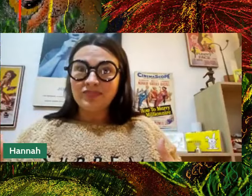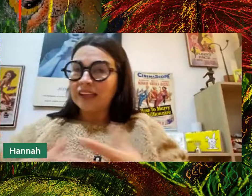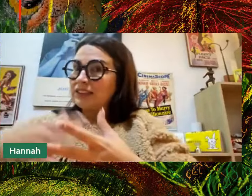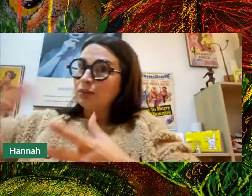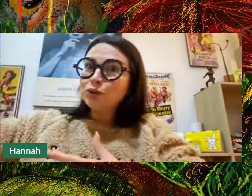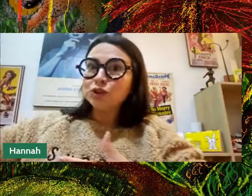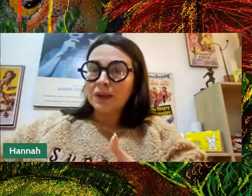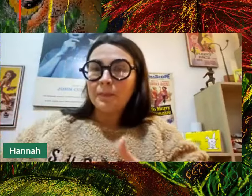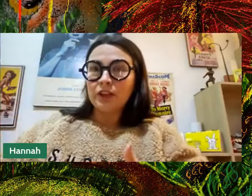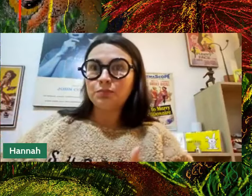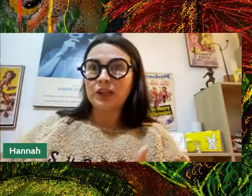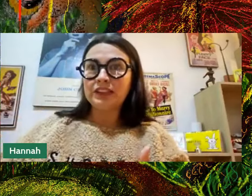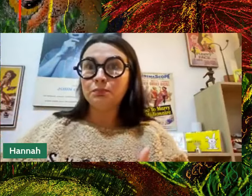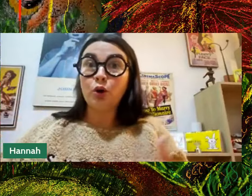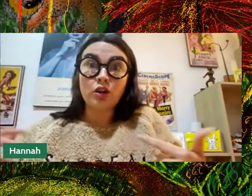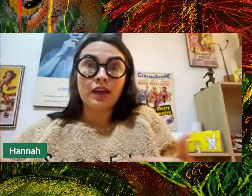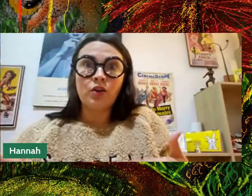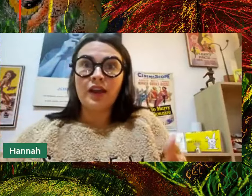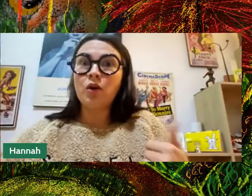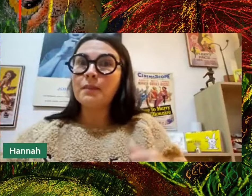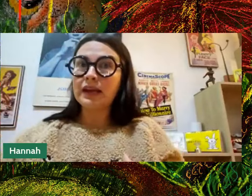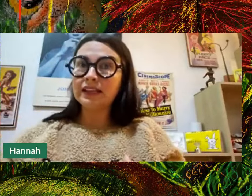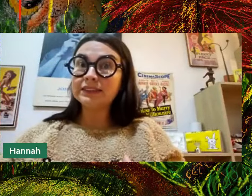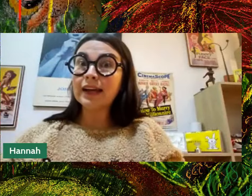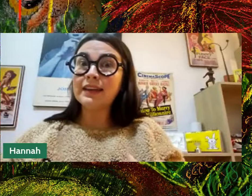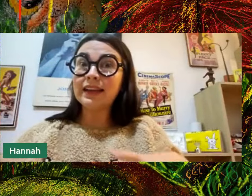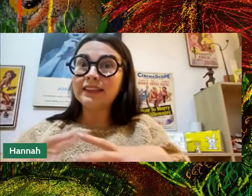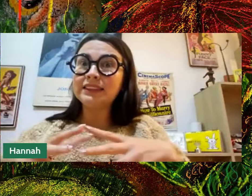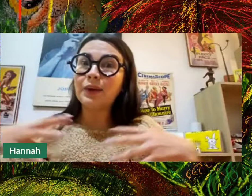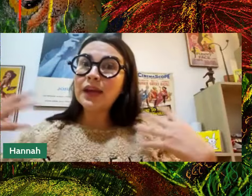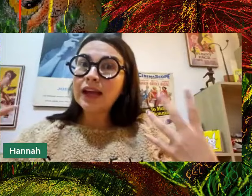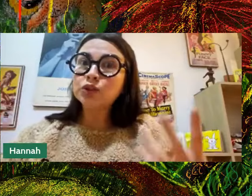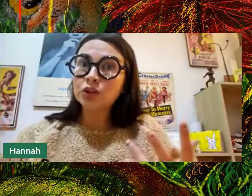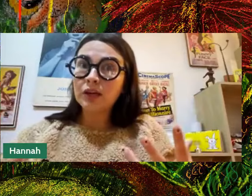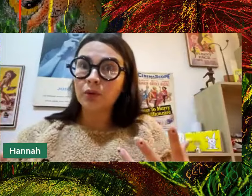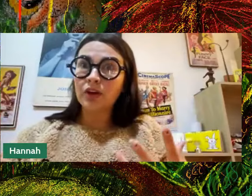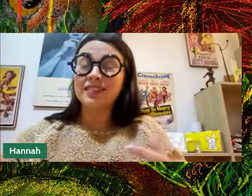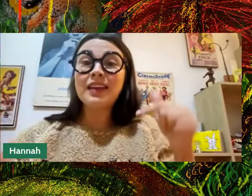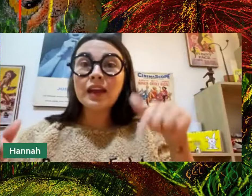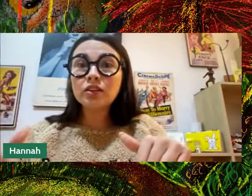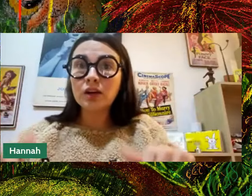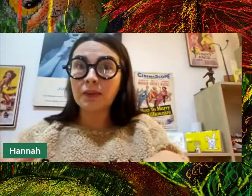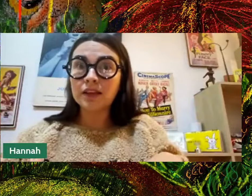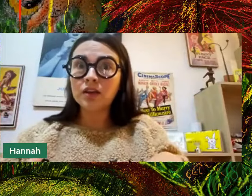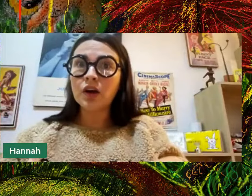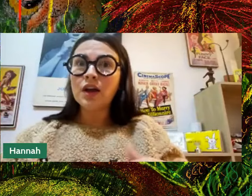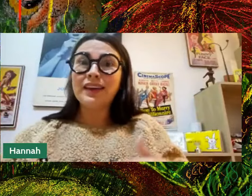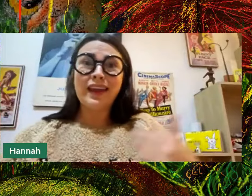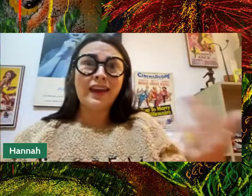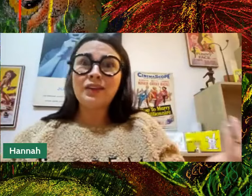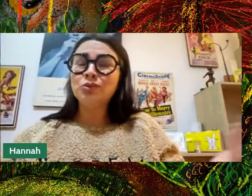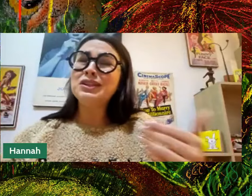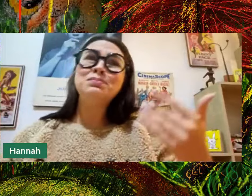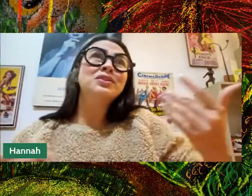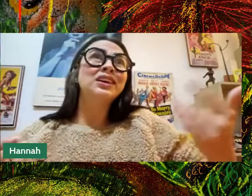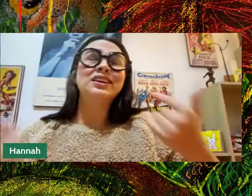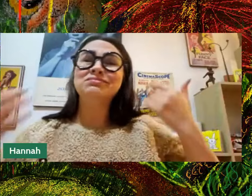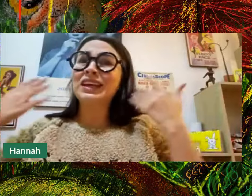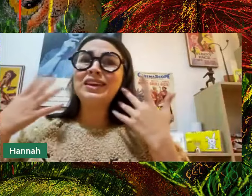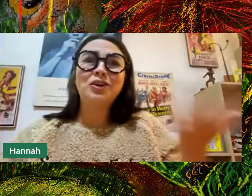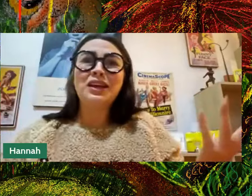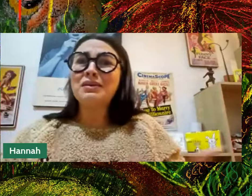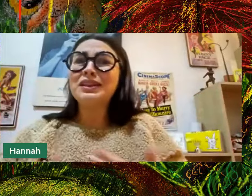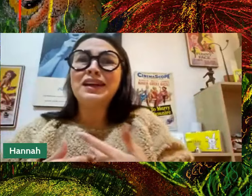partido hasta mucho tiempo después porque no le convenía a Stalin, que ya se había hecho del poder dentro del partido, que era un tipo